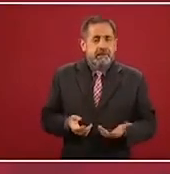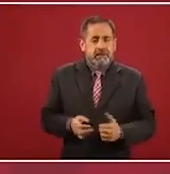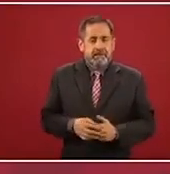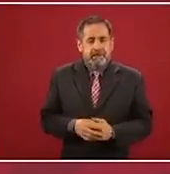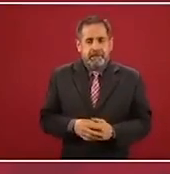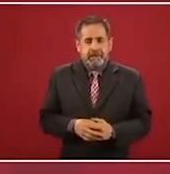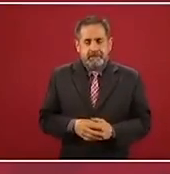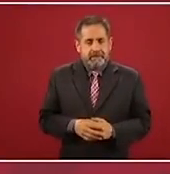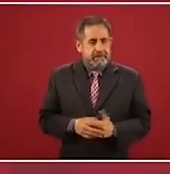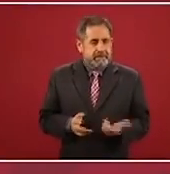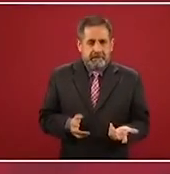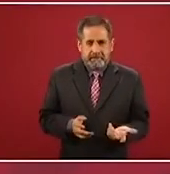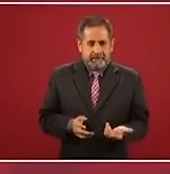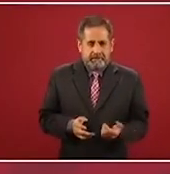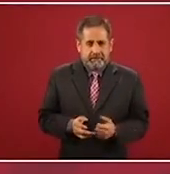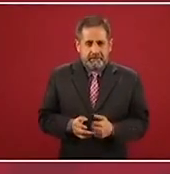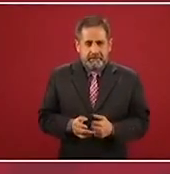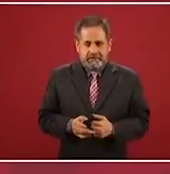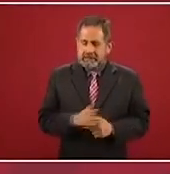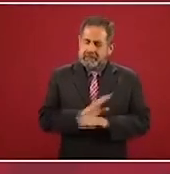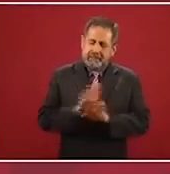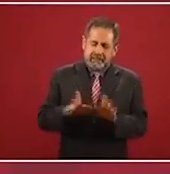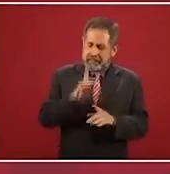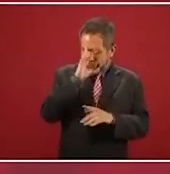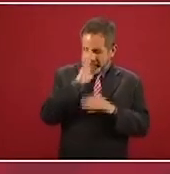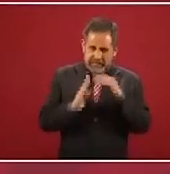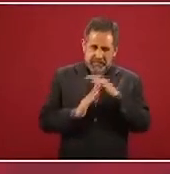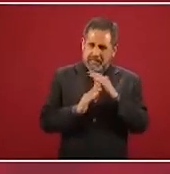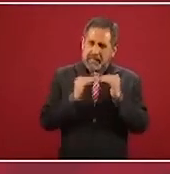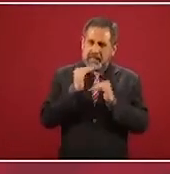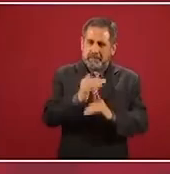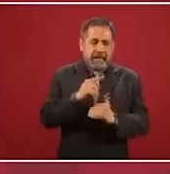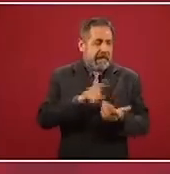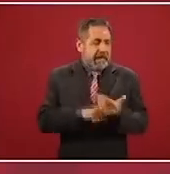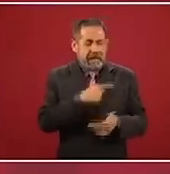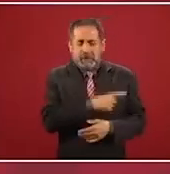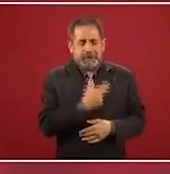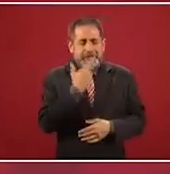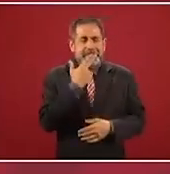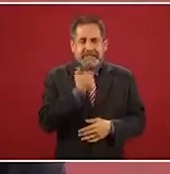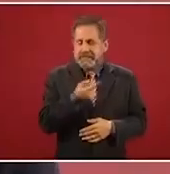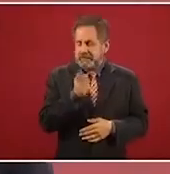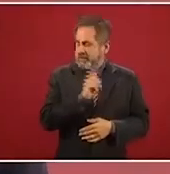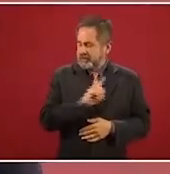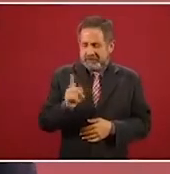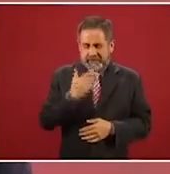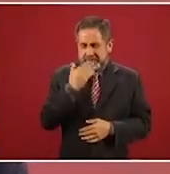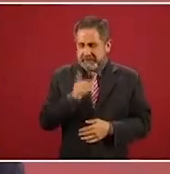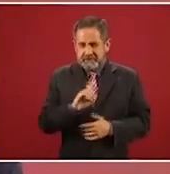pues tiene un límite, eso no funciona,